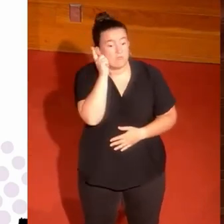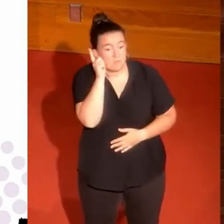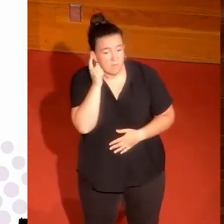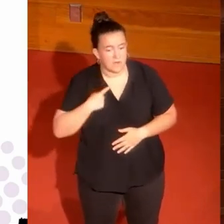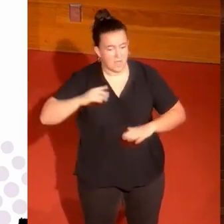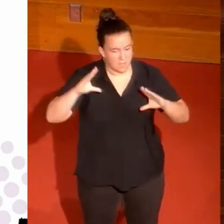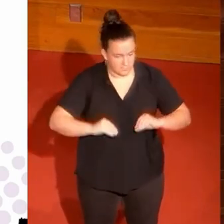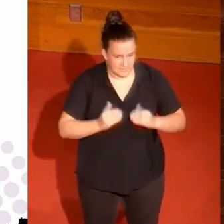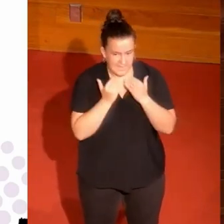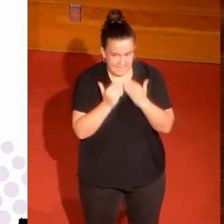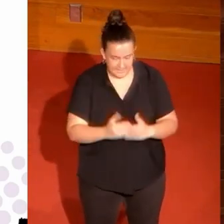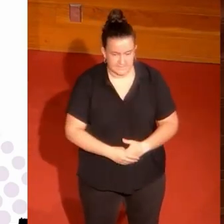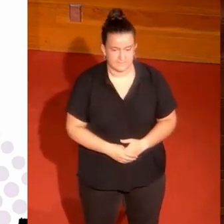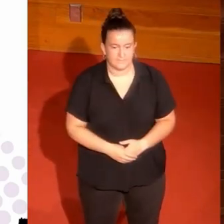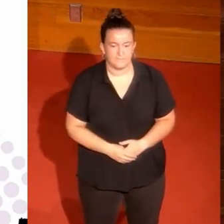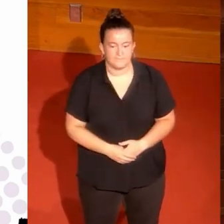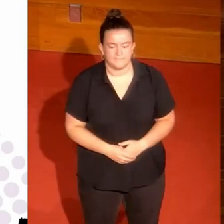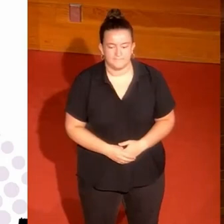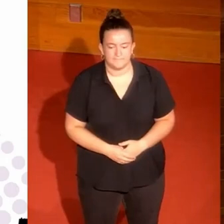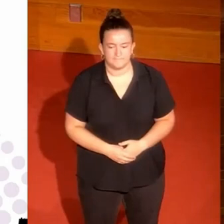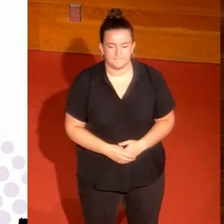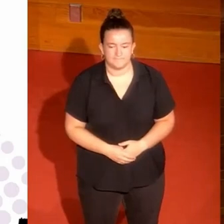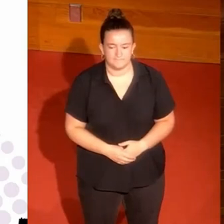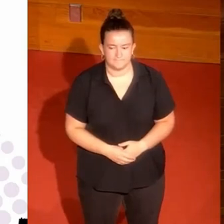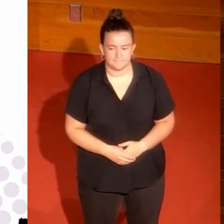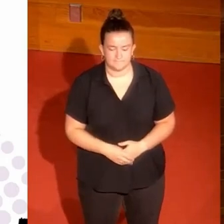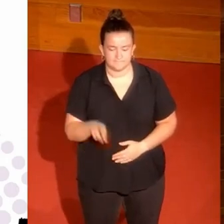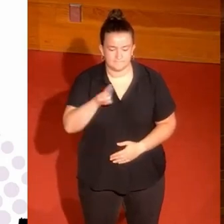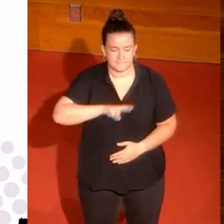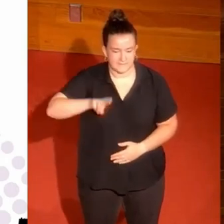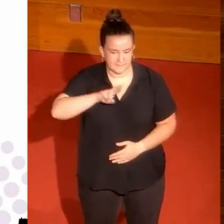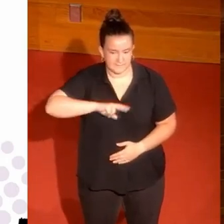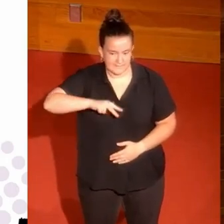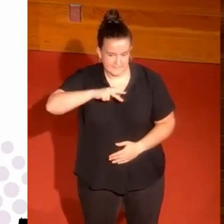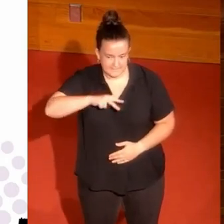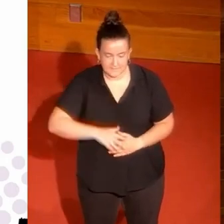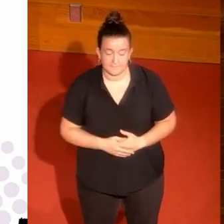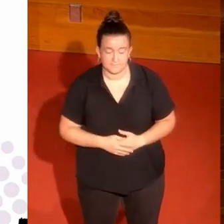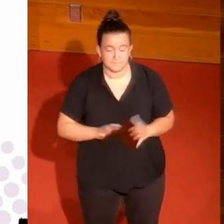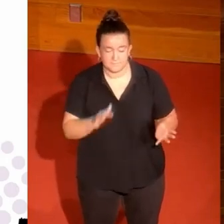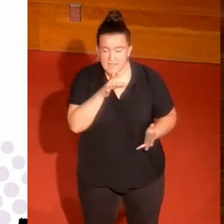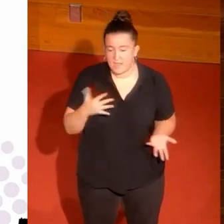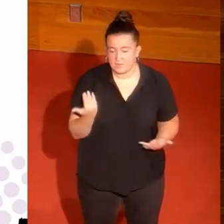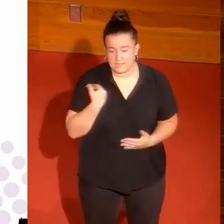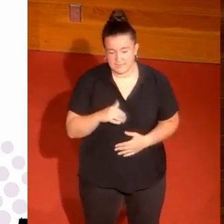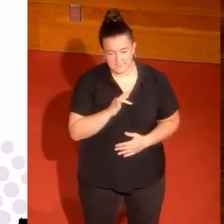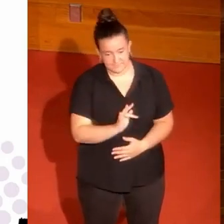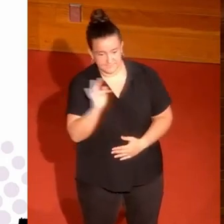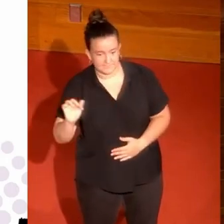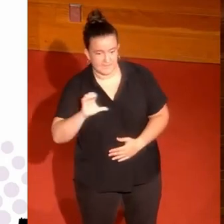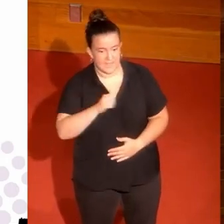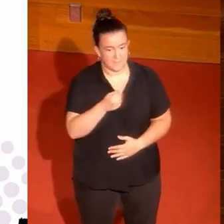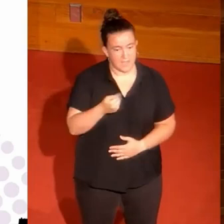telefono Es buenoo que voy a proceder pasar la palabraa